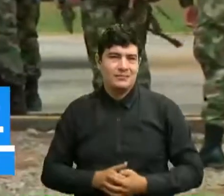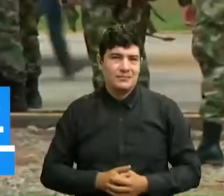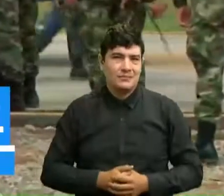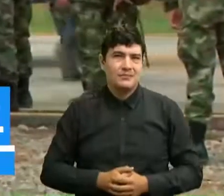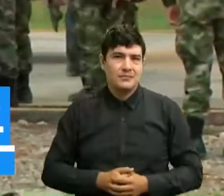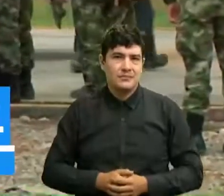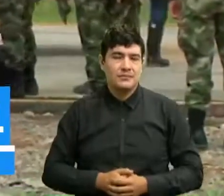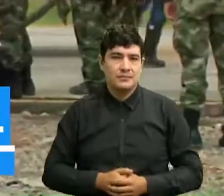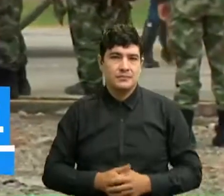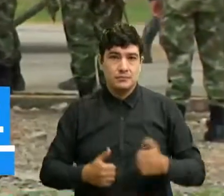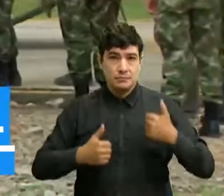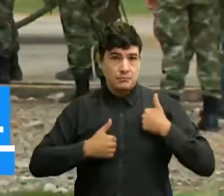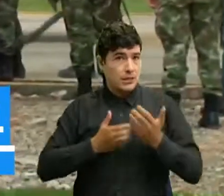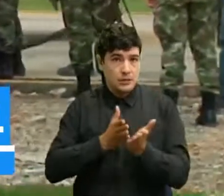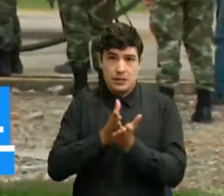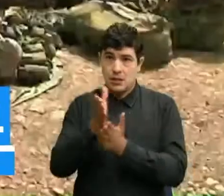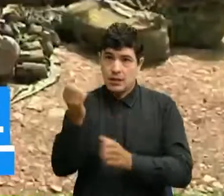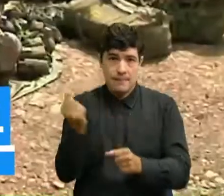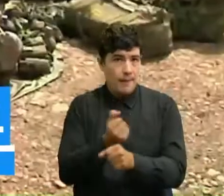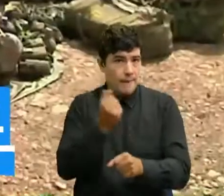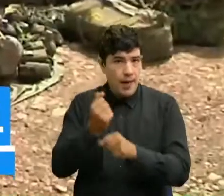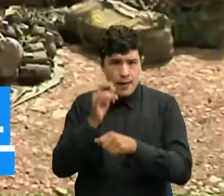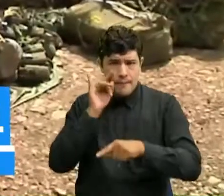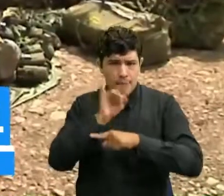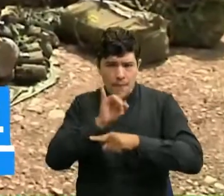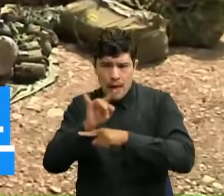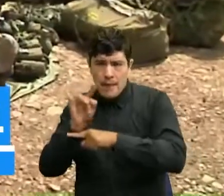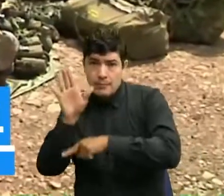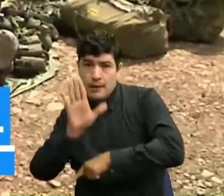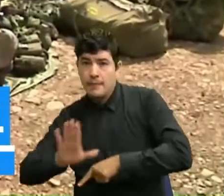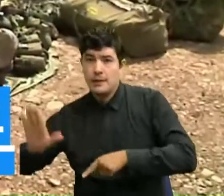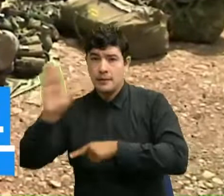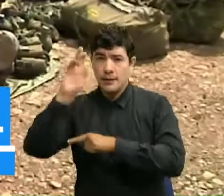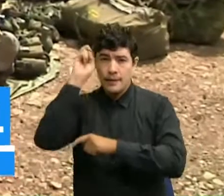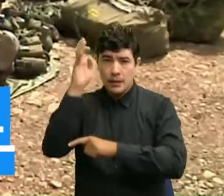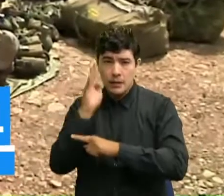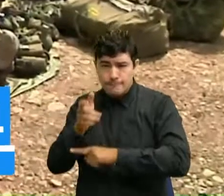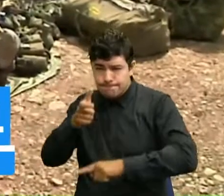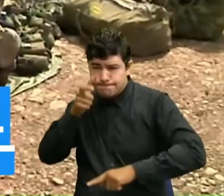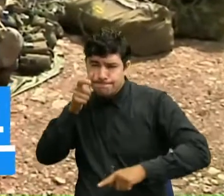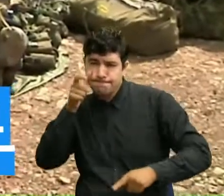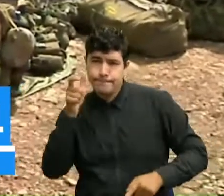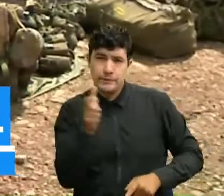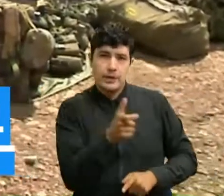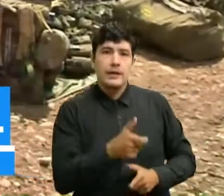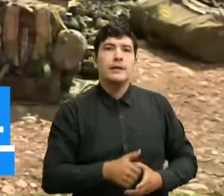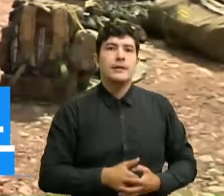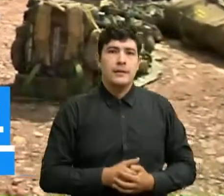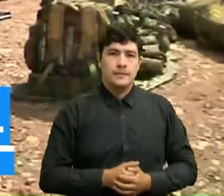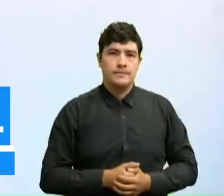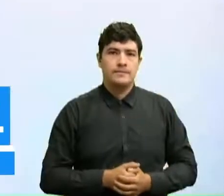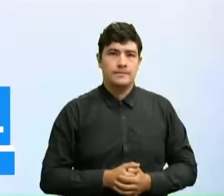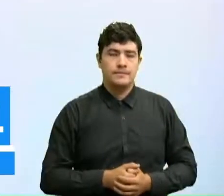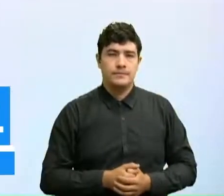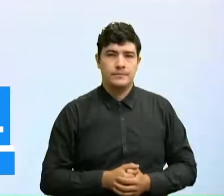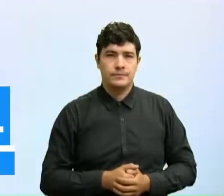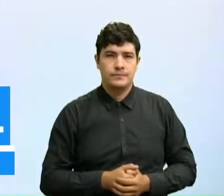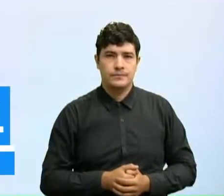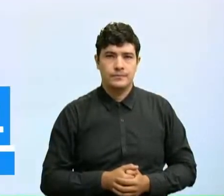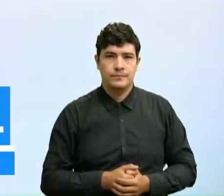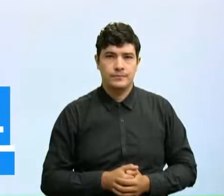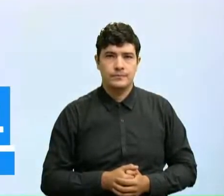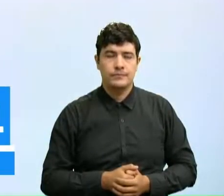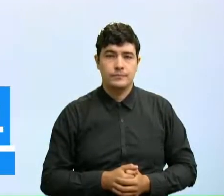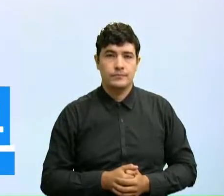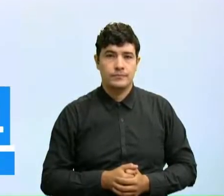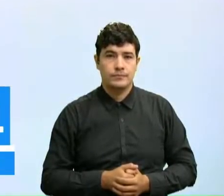seguimos desarrollando las operaciones militares en todo el departamento del norte de Santander. Tenemos una estrategia